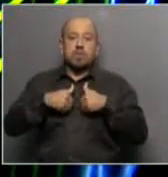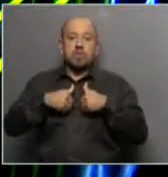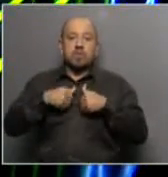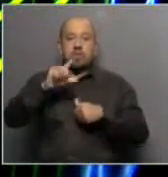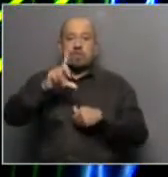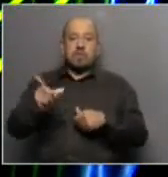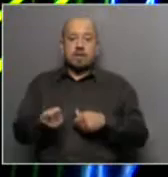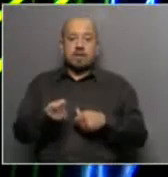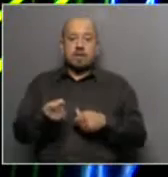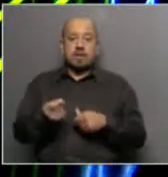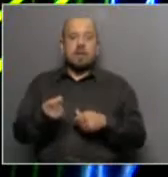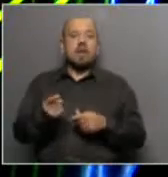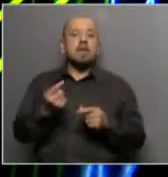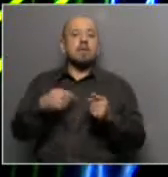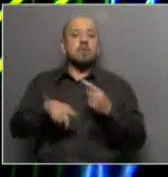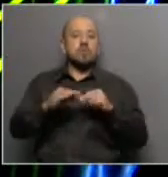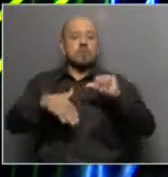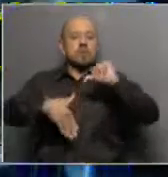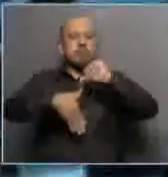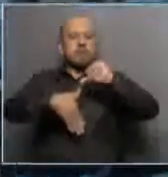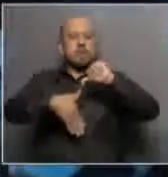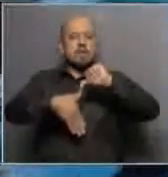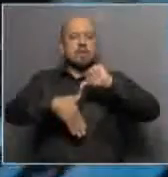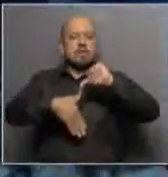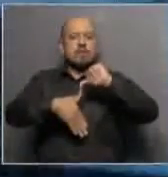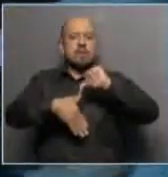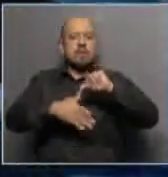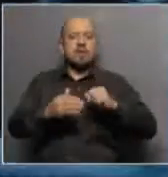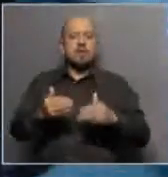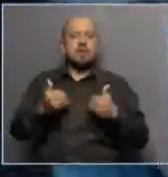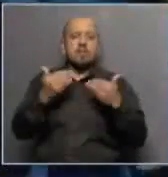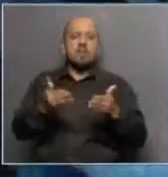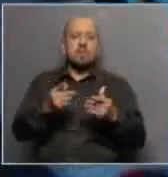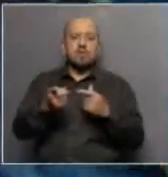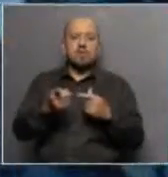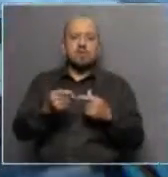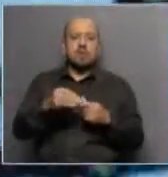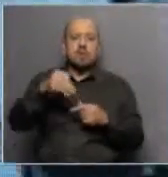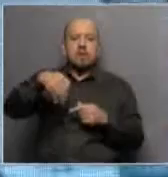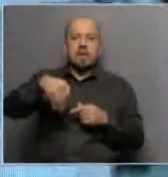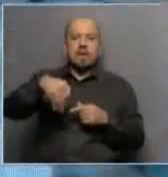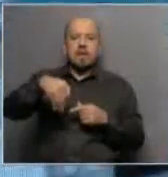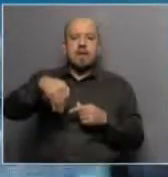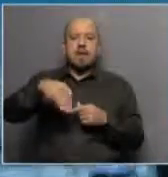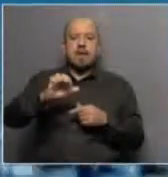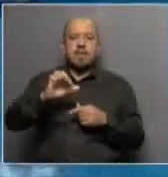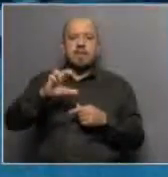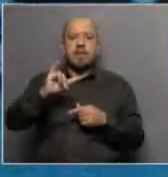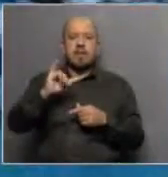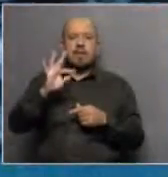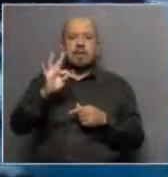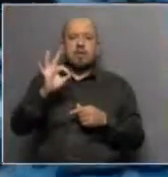Latina. Entonces, dice, luego se da que la meritocracia, la llamada